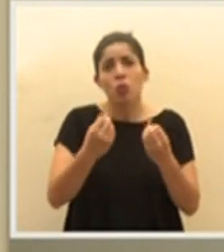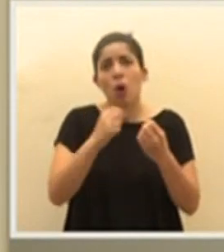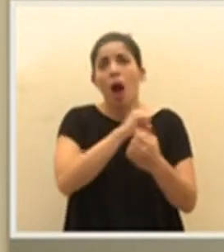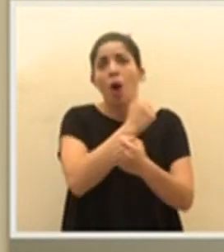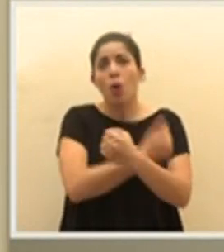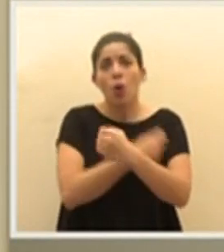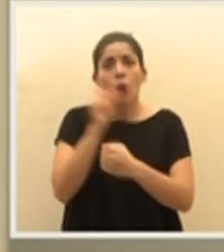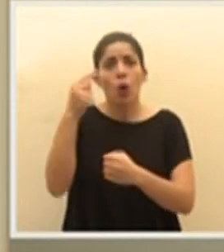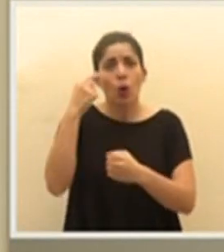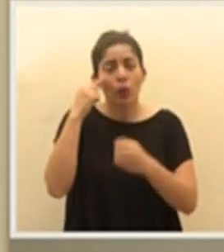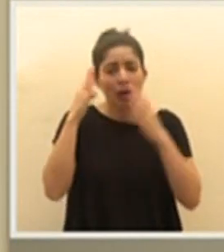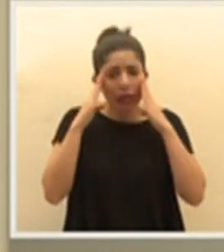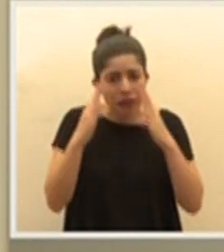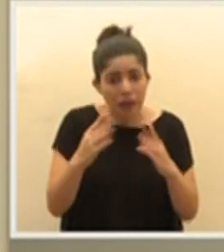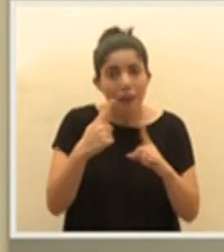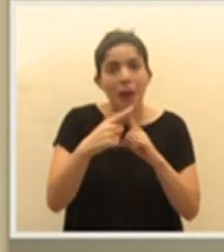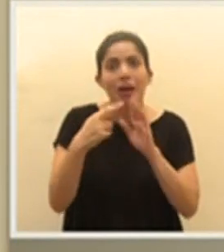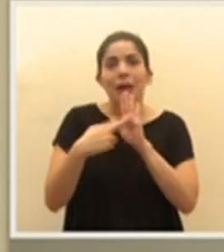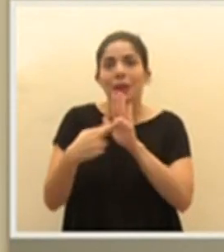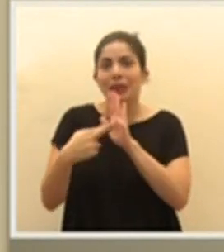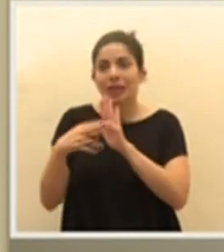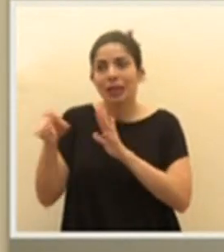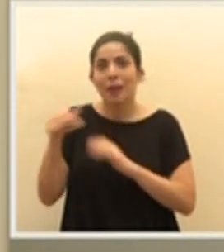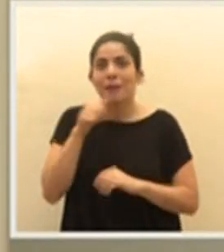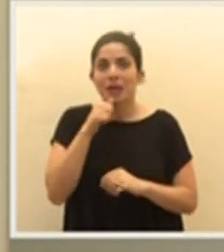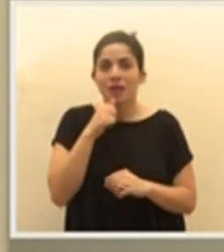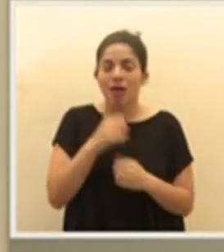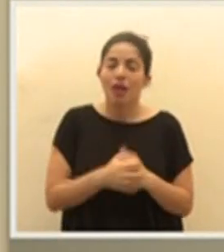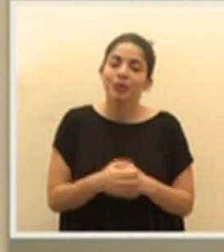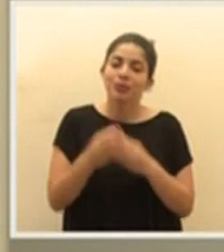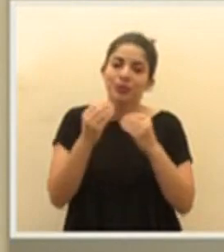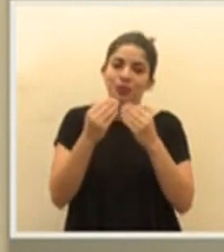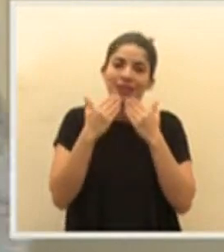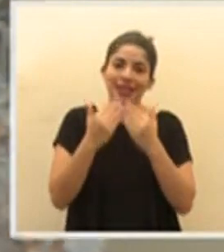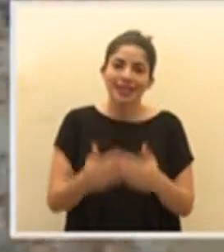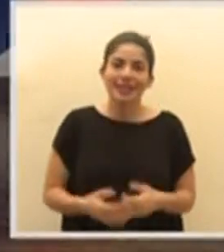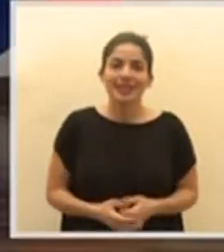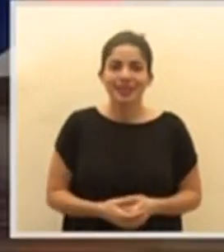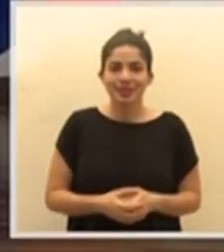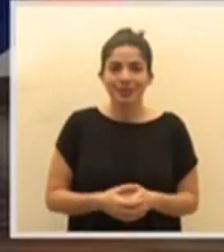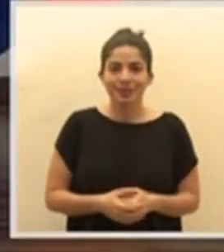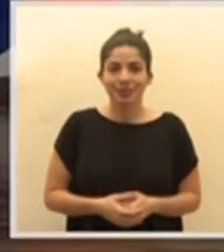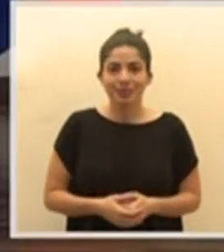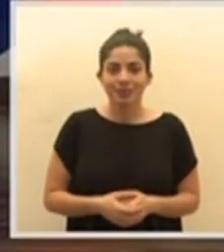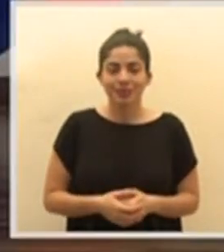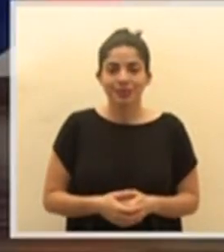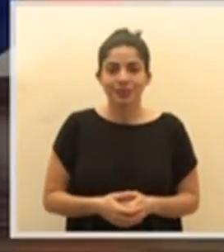de gobierno y representantes del sector privado. Muchas gracias.